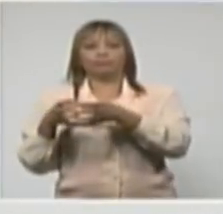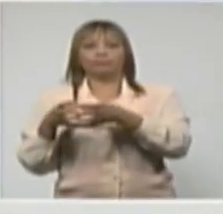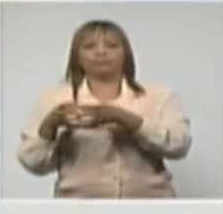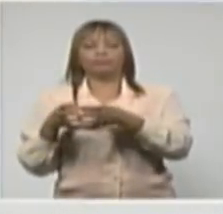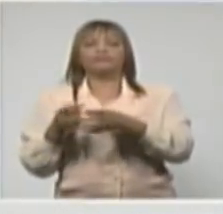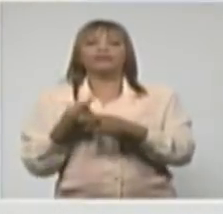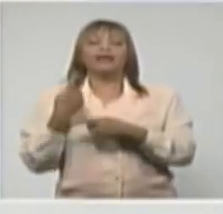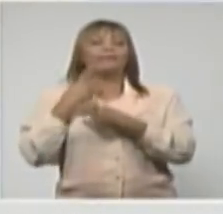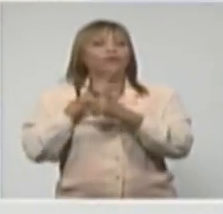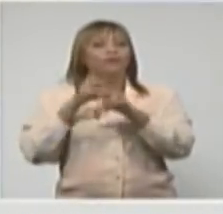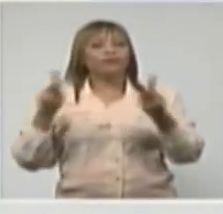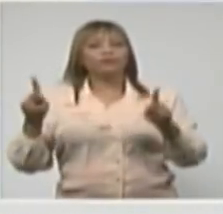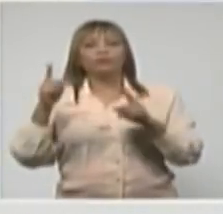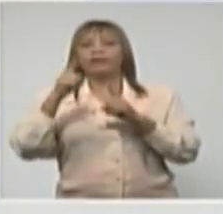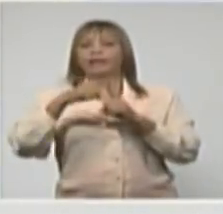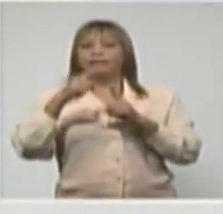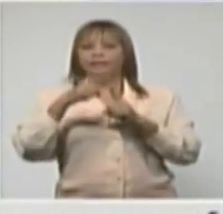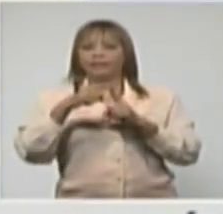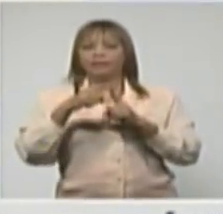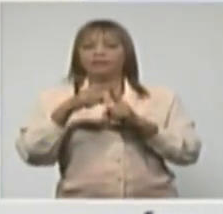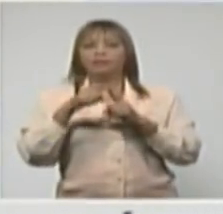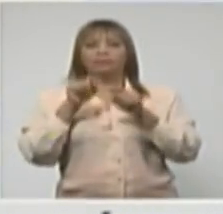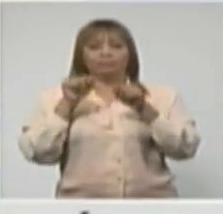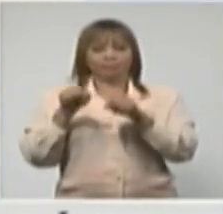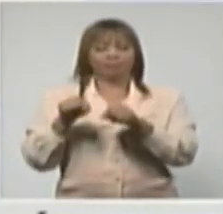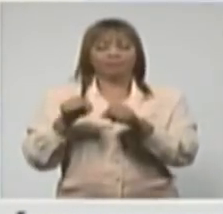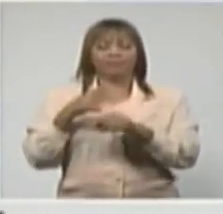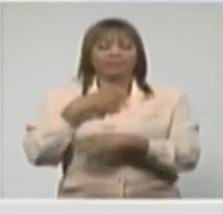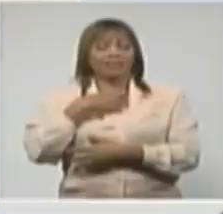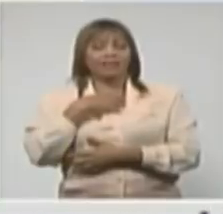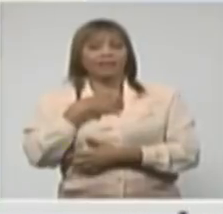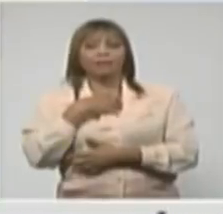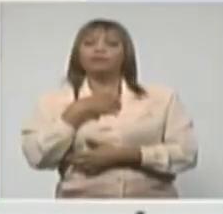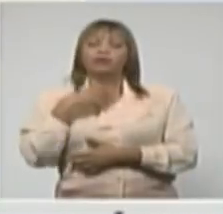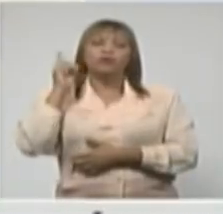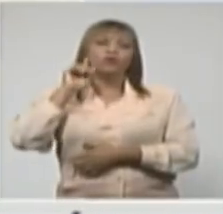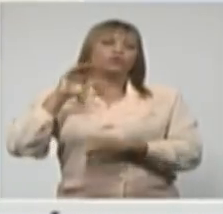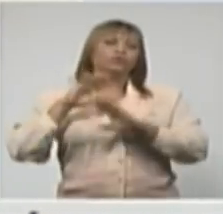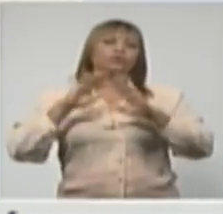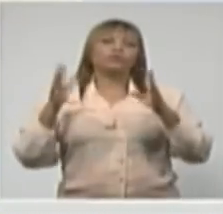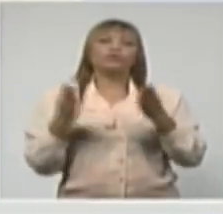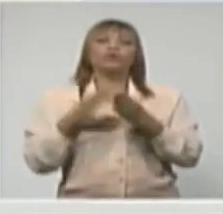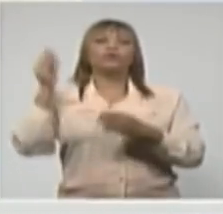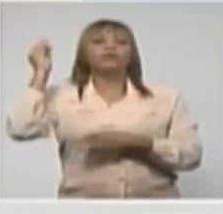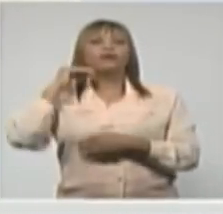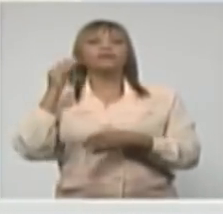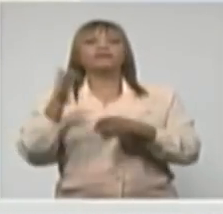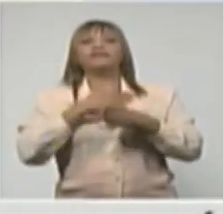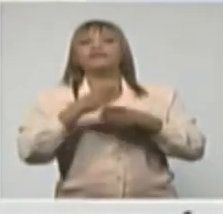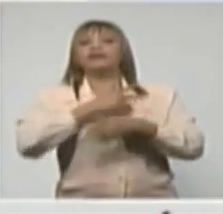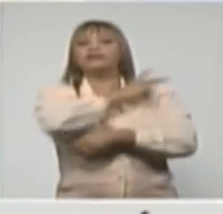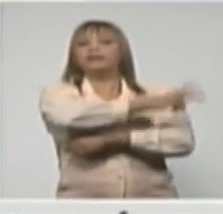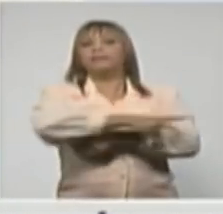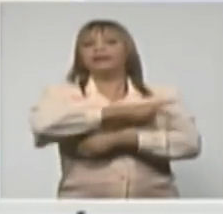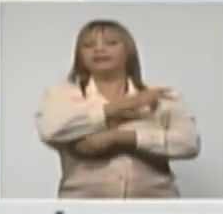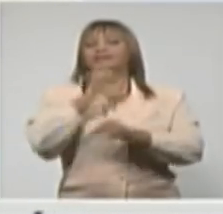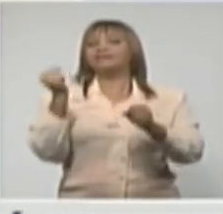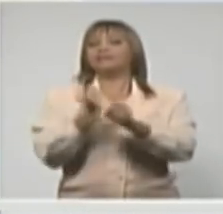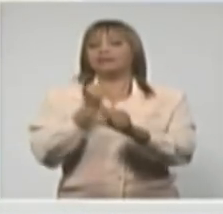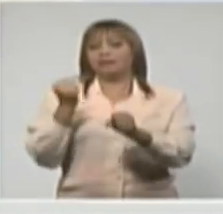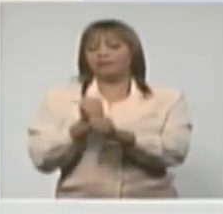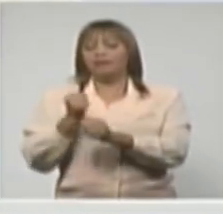profesionales y técnicos que tenemos, como todos sabemos, en los lugares más recónditos, en los